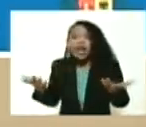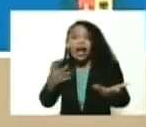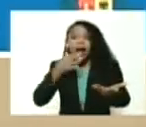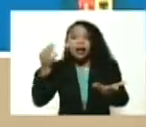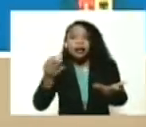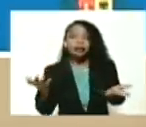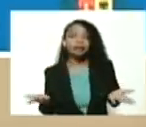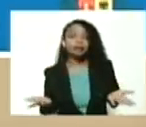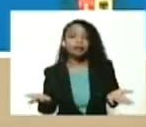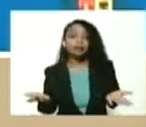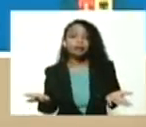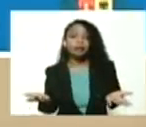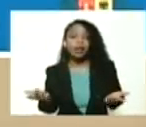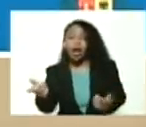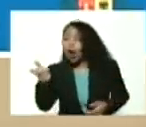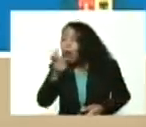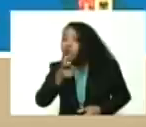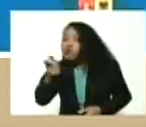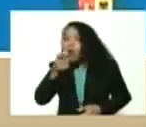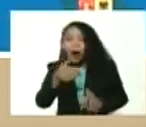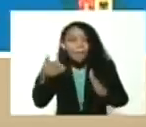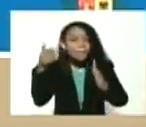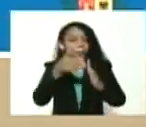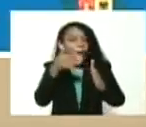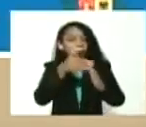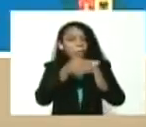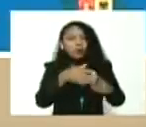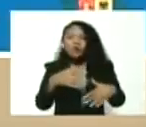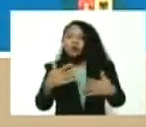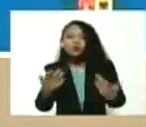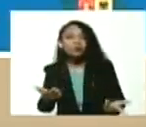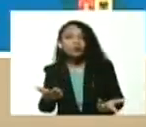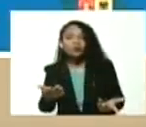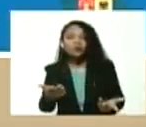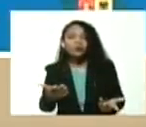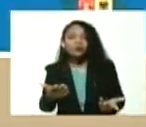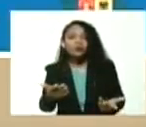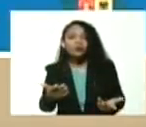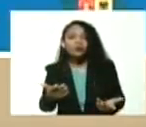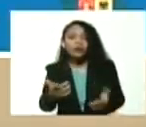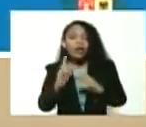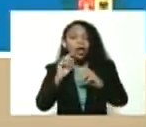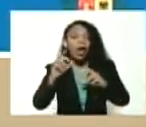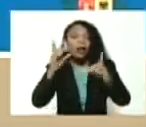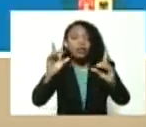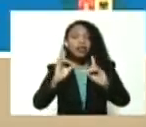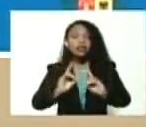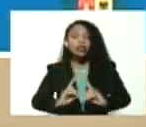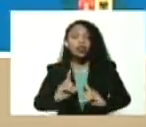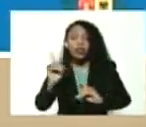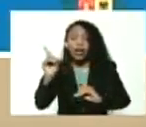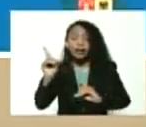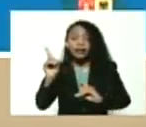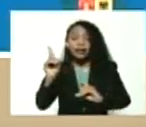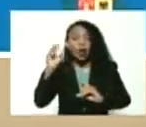realidad y buscan incidir justamente en los decisores de estos